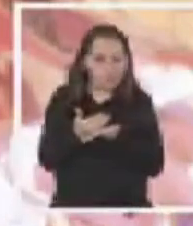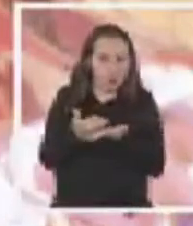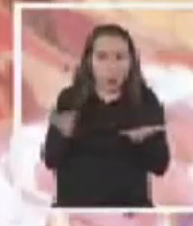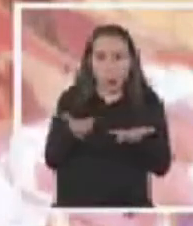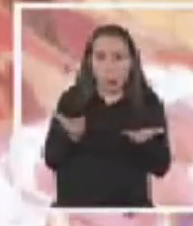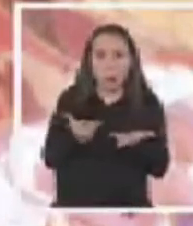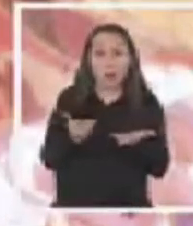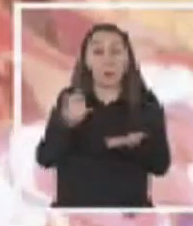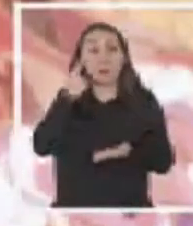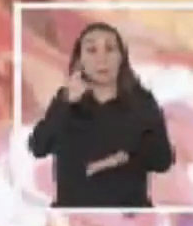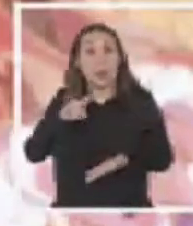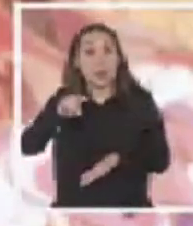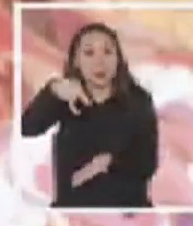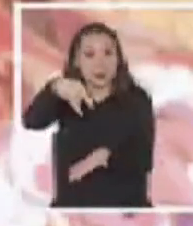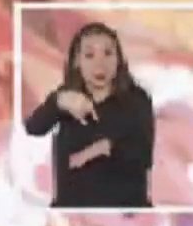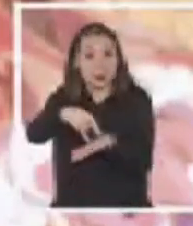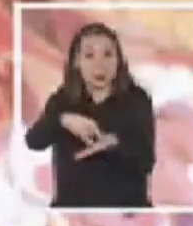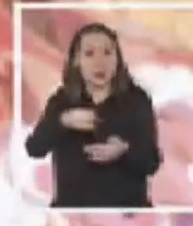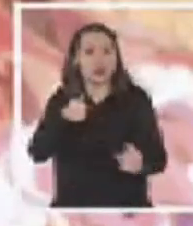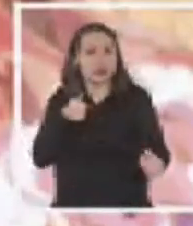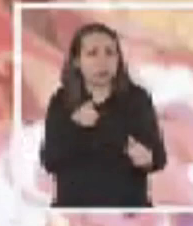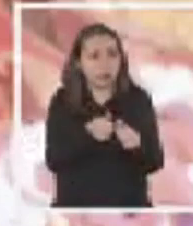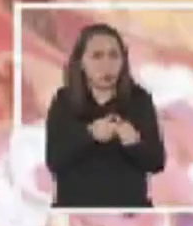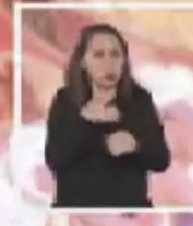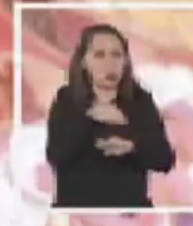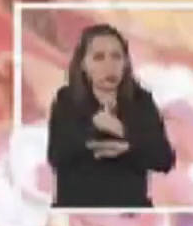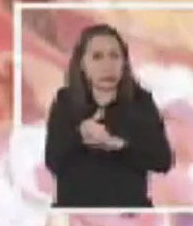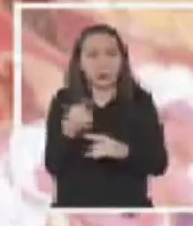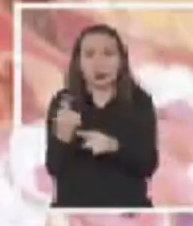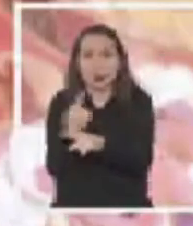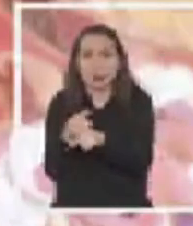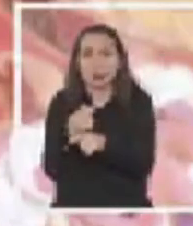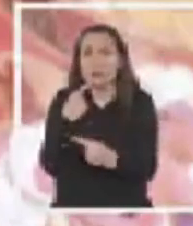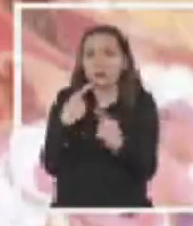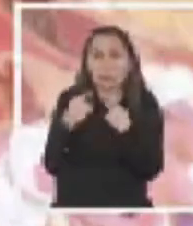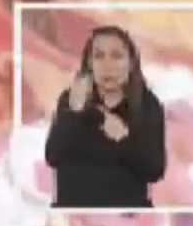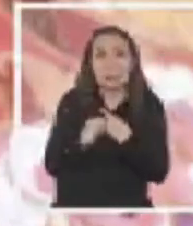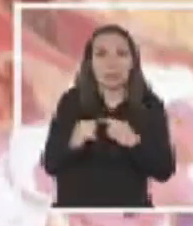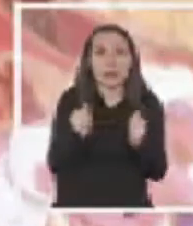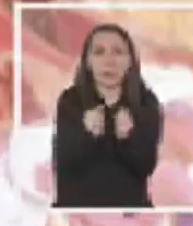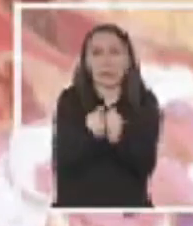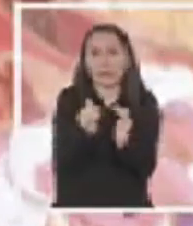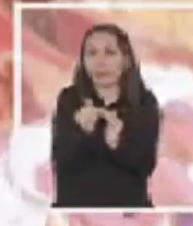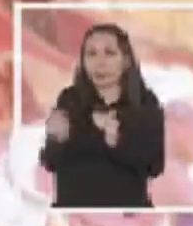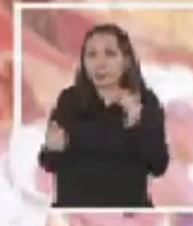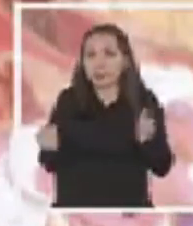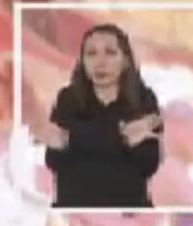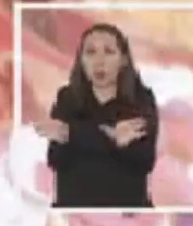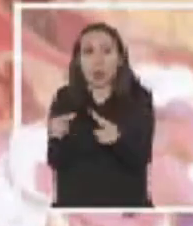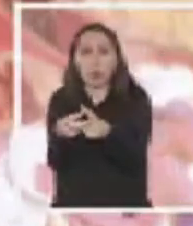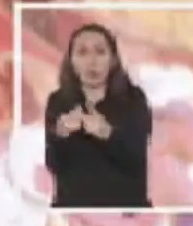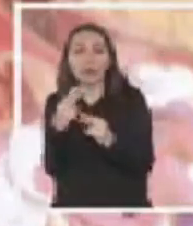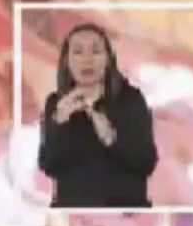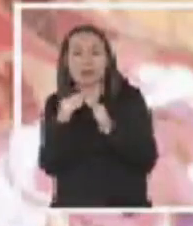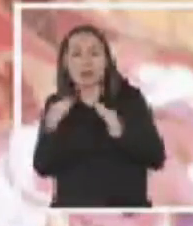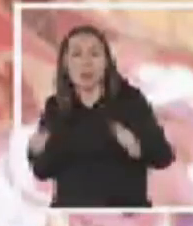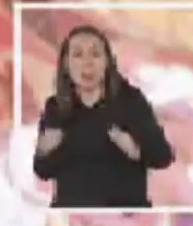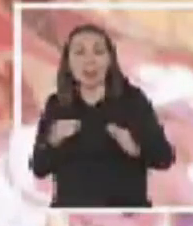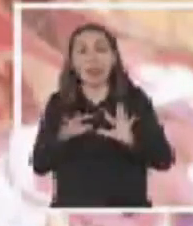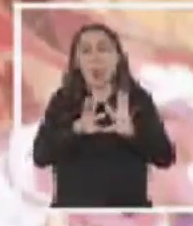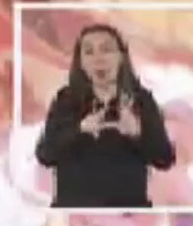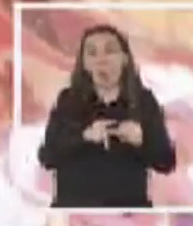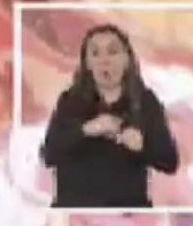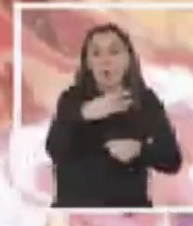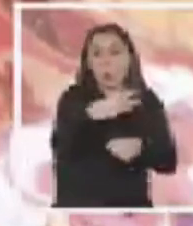pero los parlamentarios que están en terreno conversando permanentemente con las juntas de vecinos con los comités de vivienda con los clubes de adulto mayor